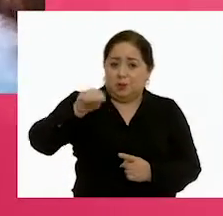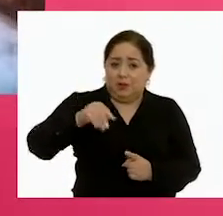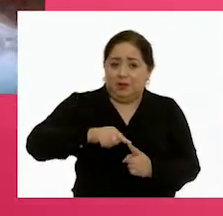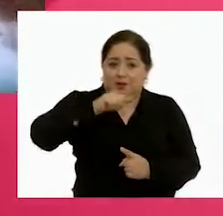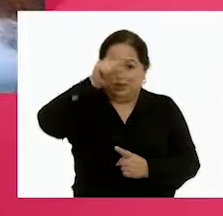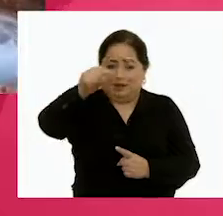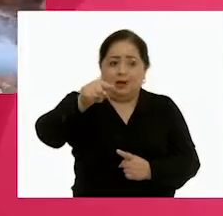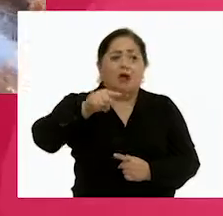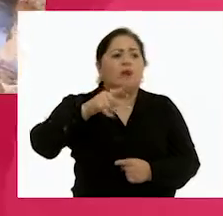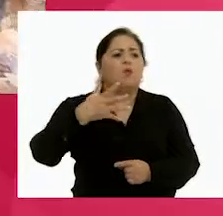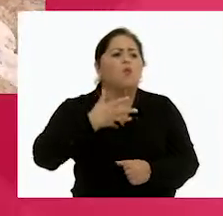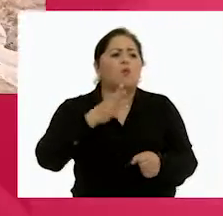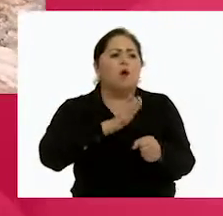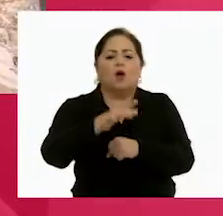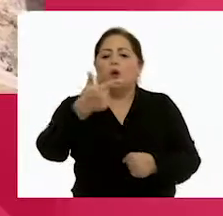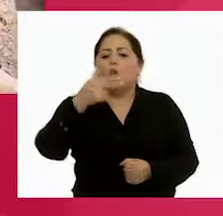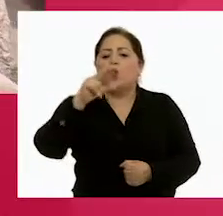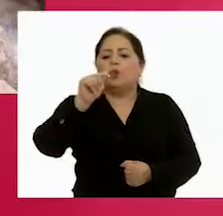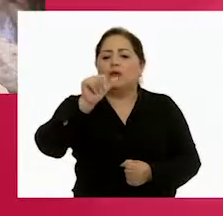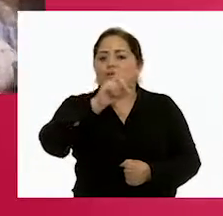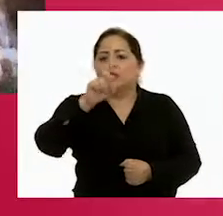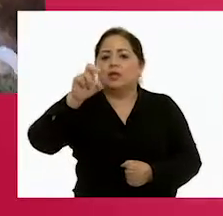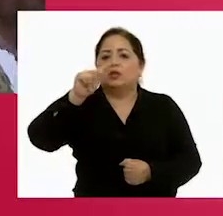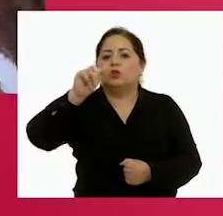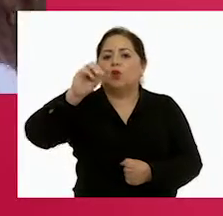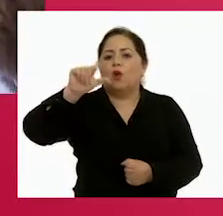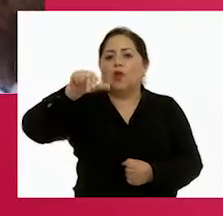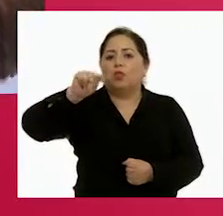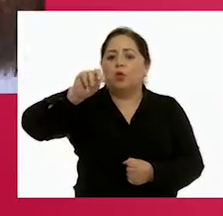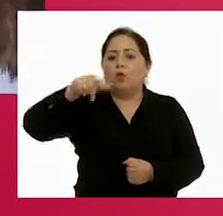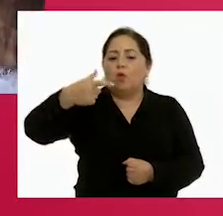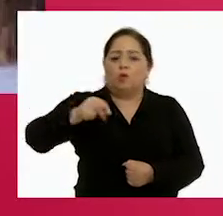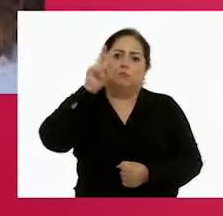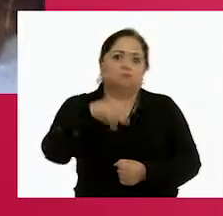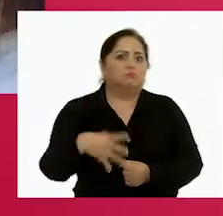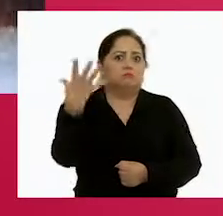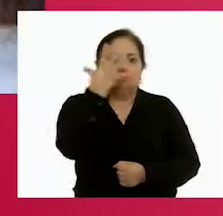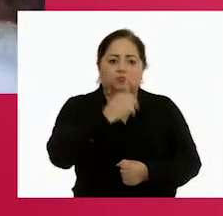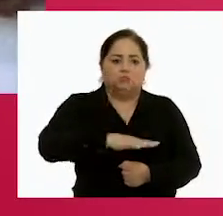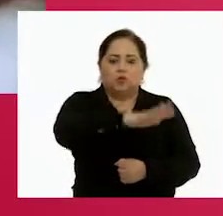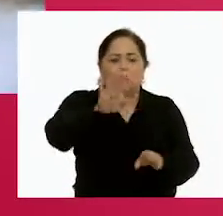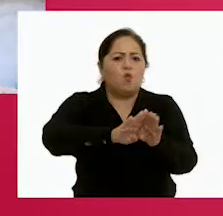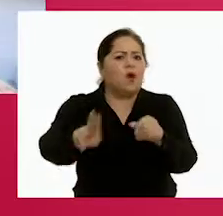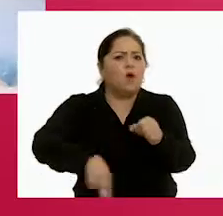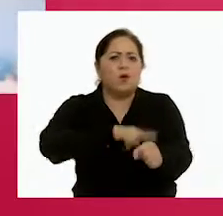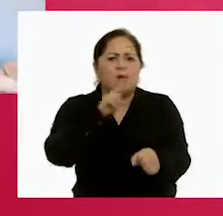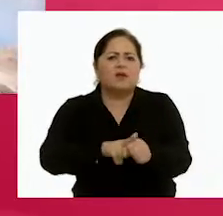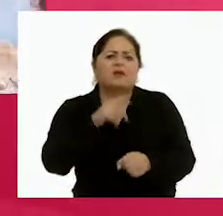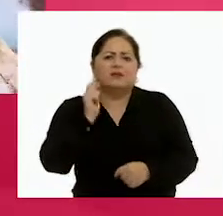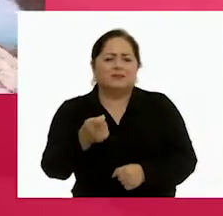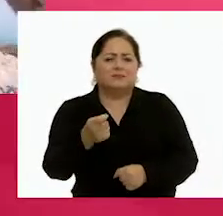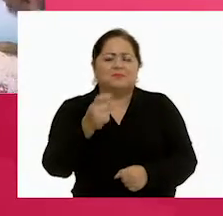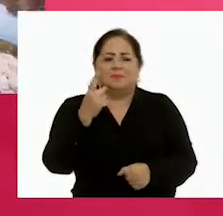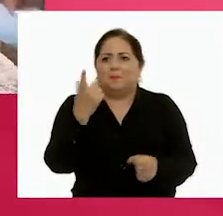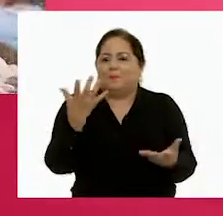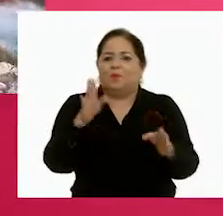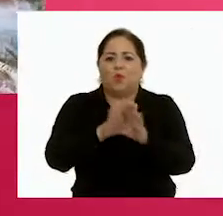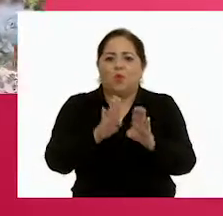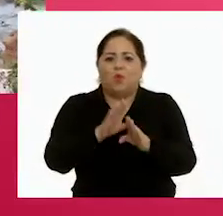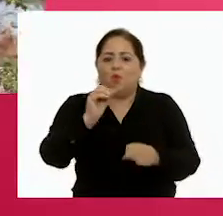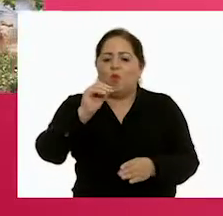El Cardonal se encuentran las grutas de Tolantongo, un espectacular escenario natural que es literalmente